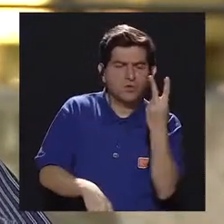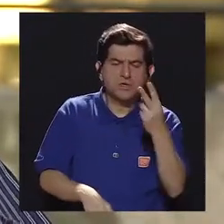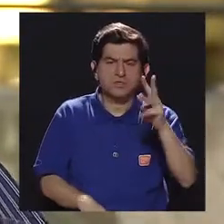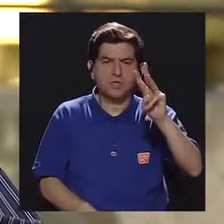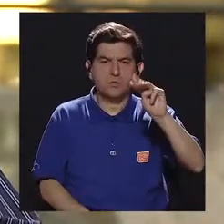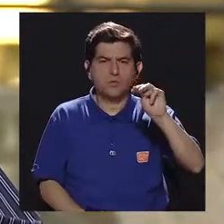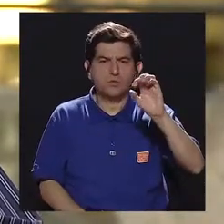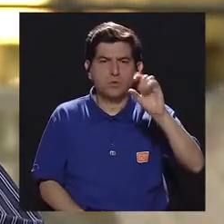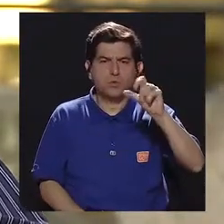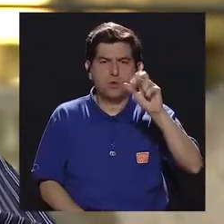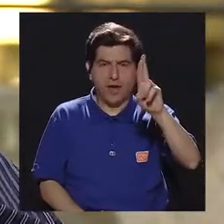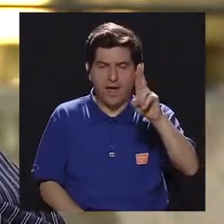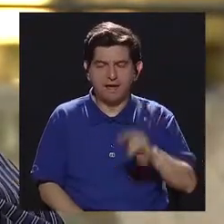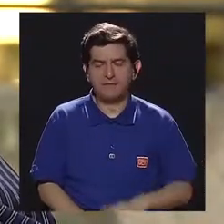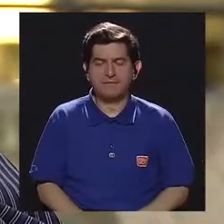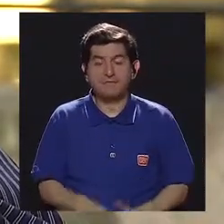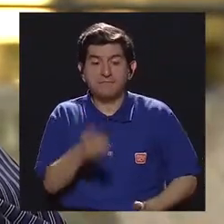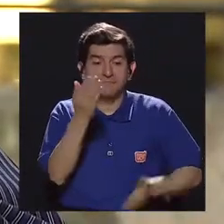molar, por ejemplo,